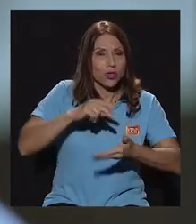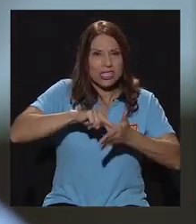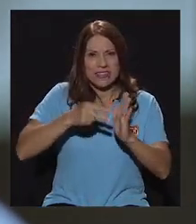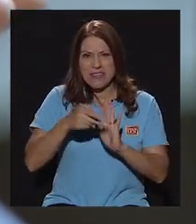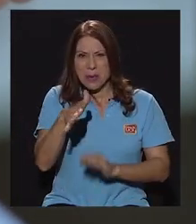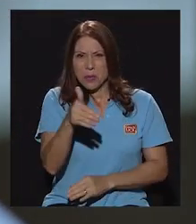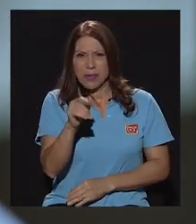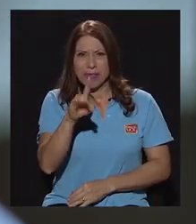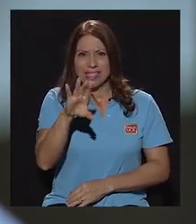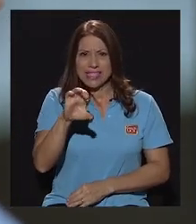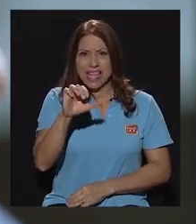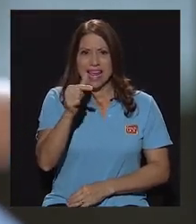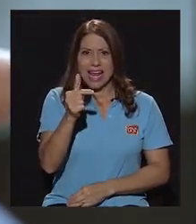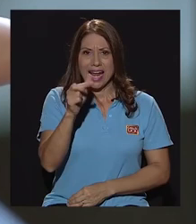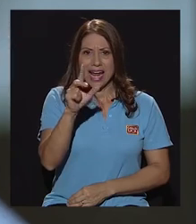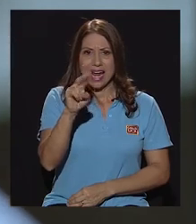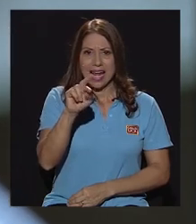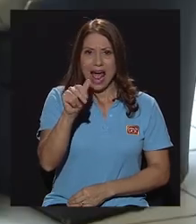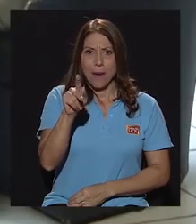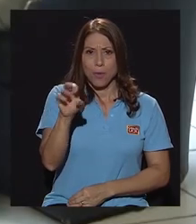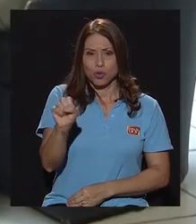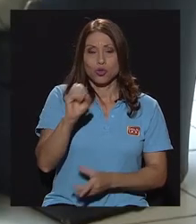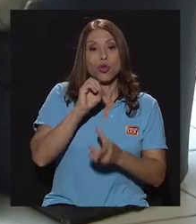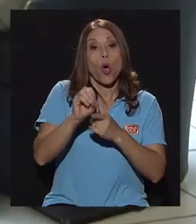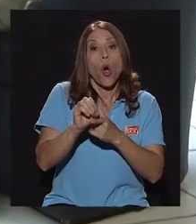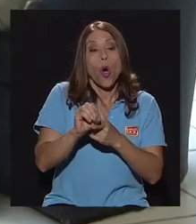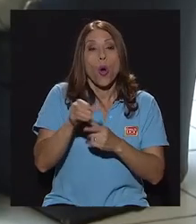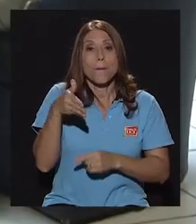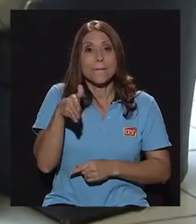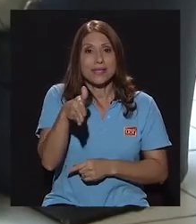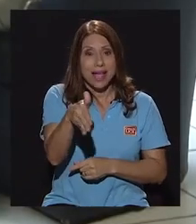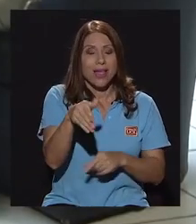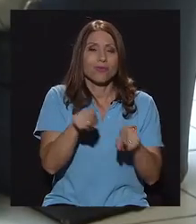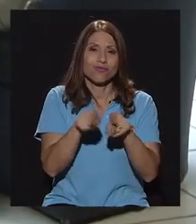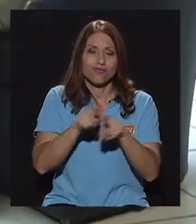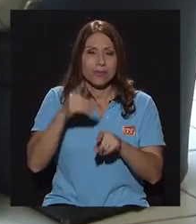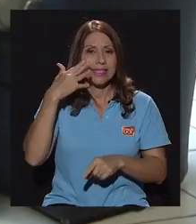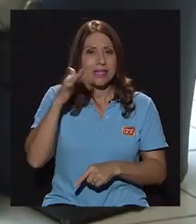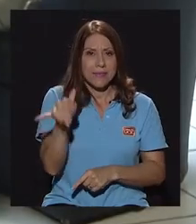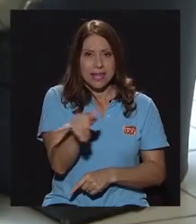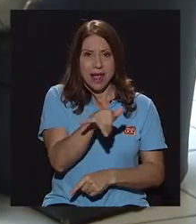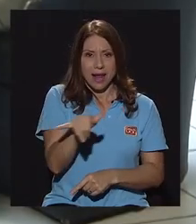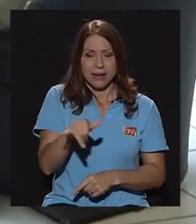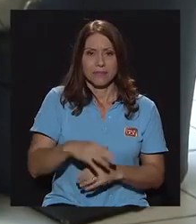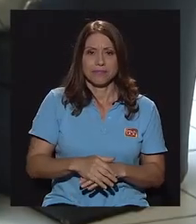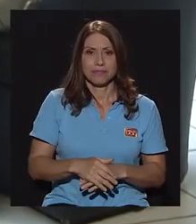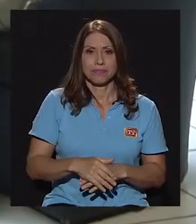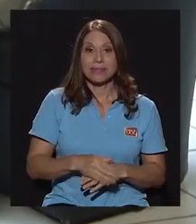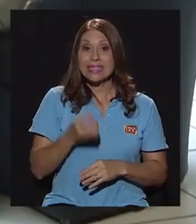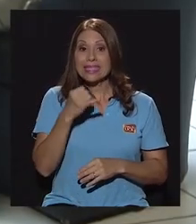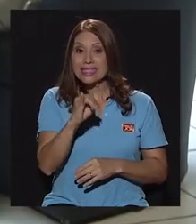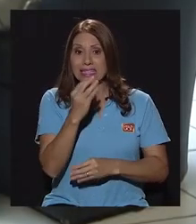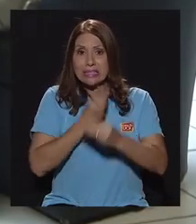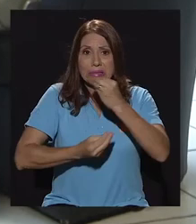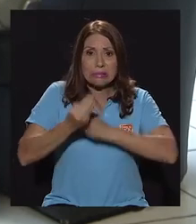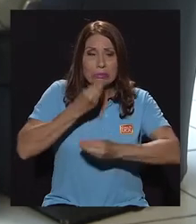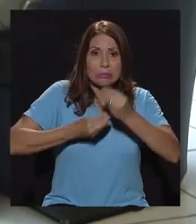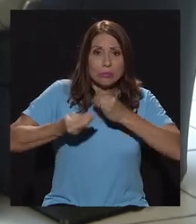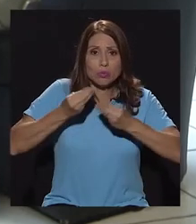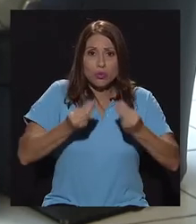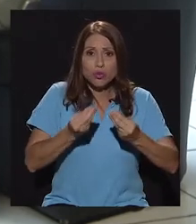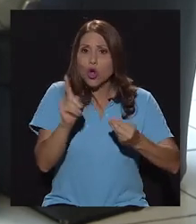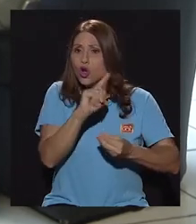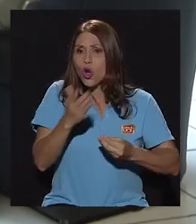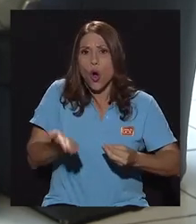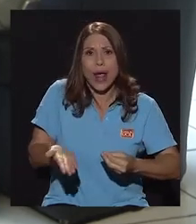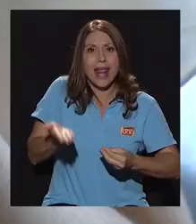de unos 100 gramos aproximadamente, o en el caso del pescado es similar, ¿verdad? Los excesos de esto